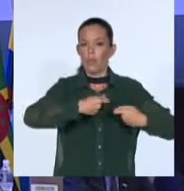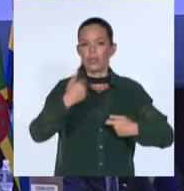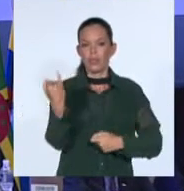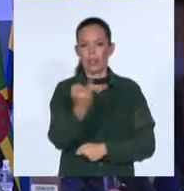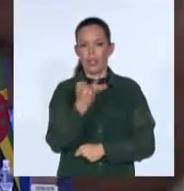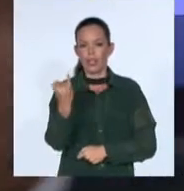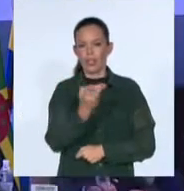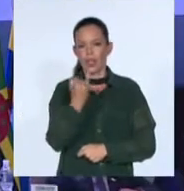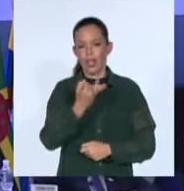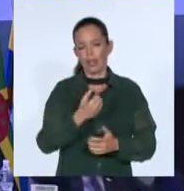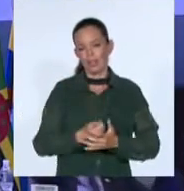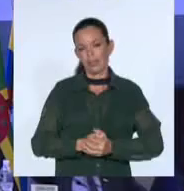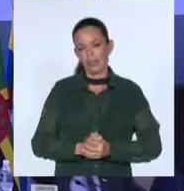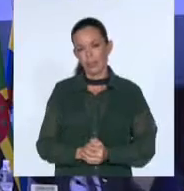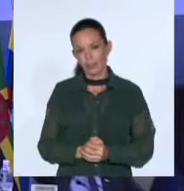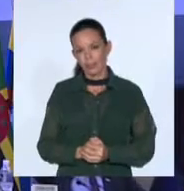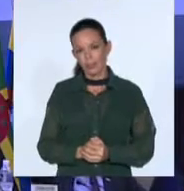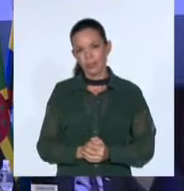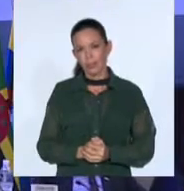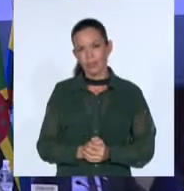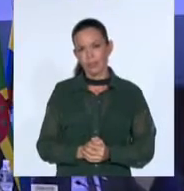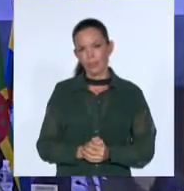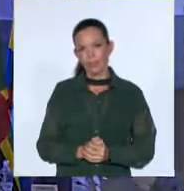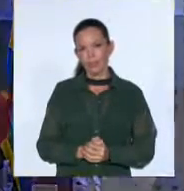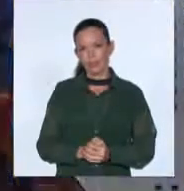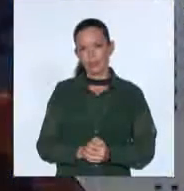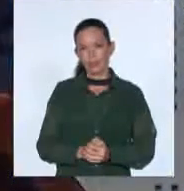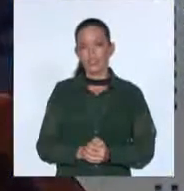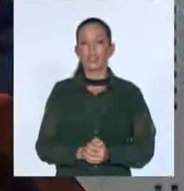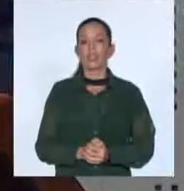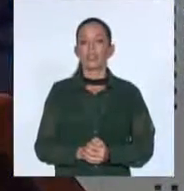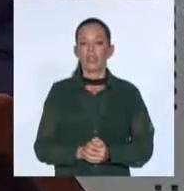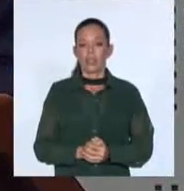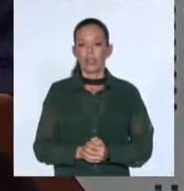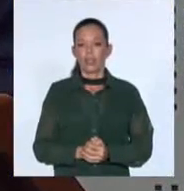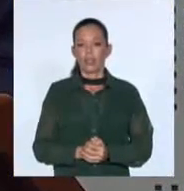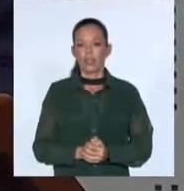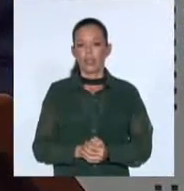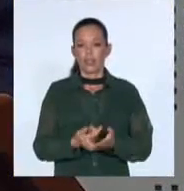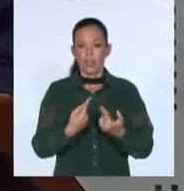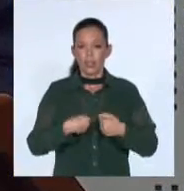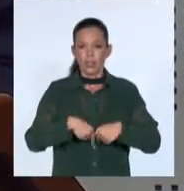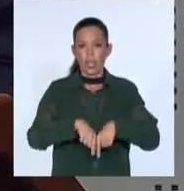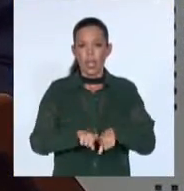En ese esquema asoma los BRICS,